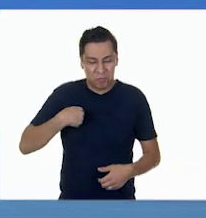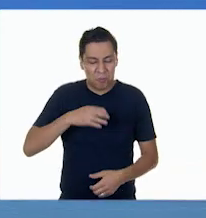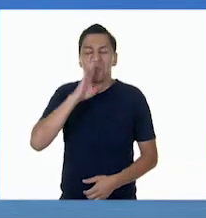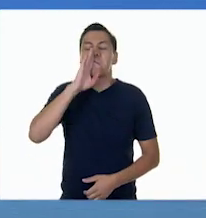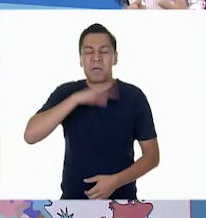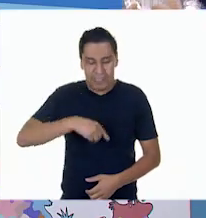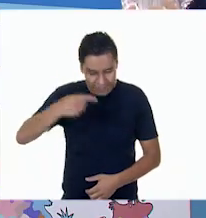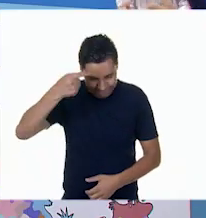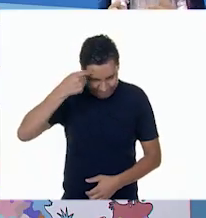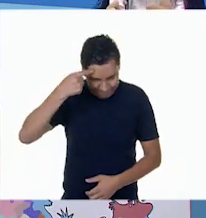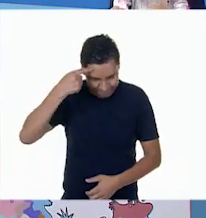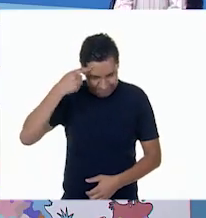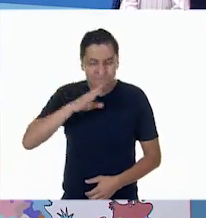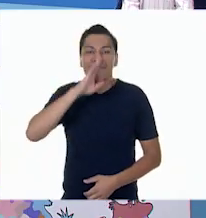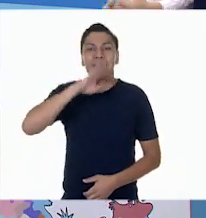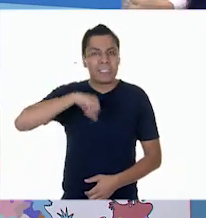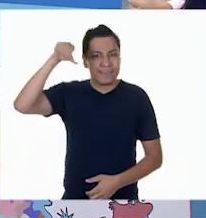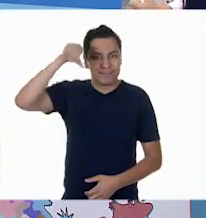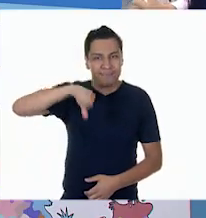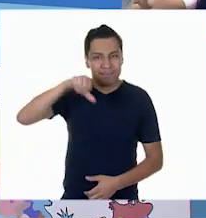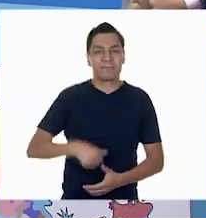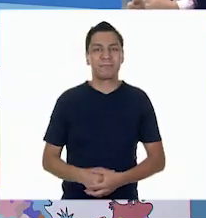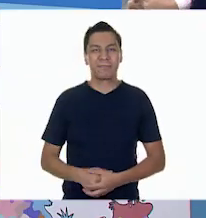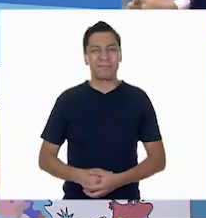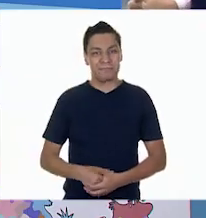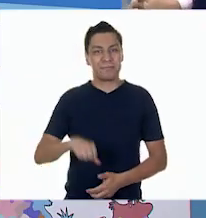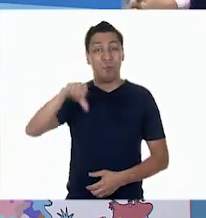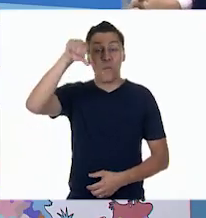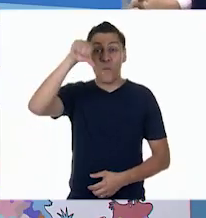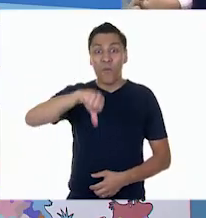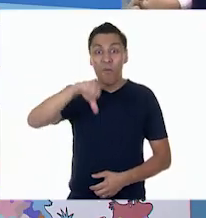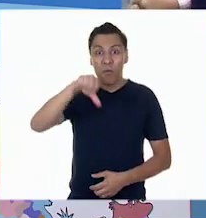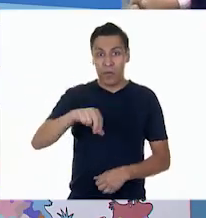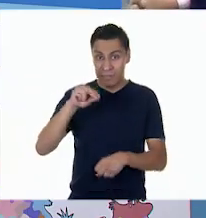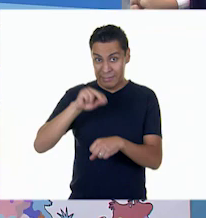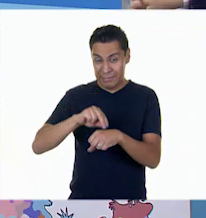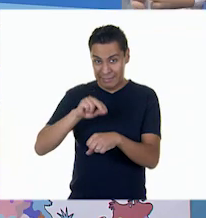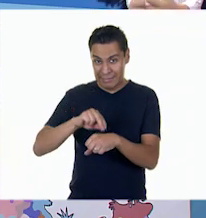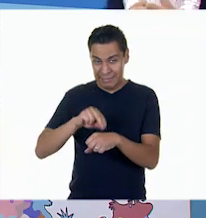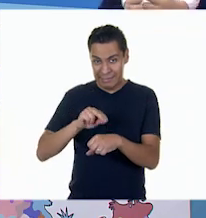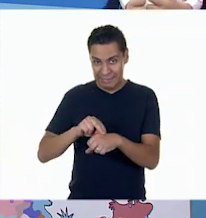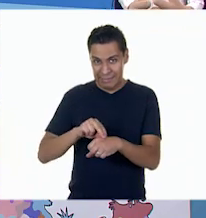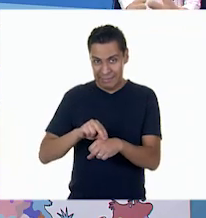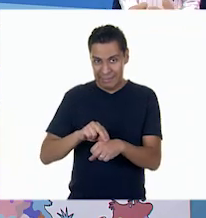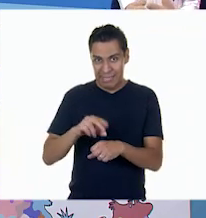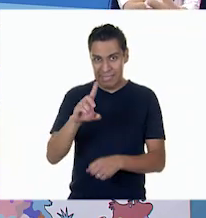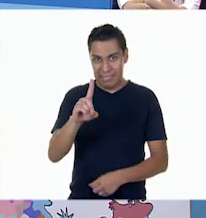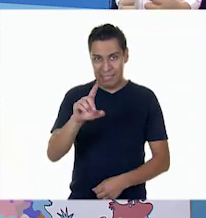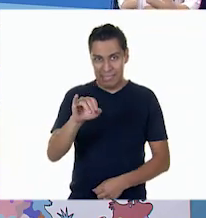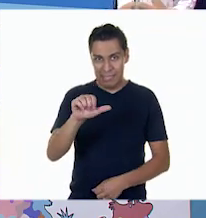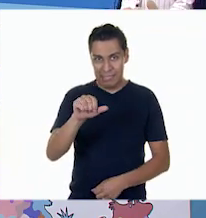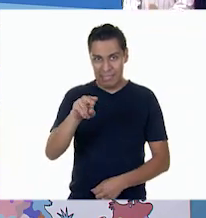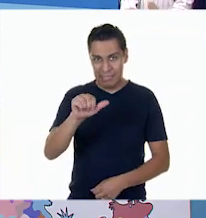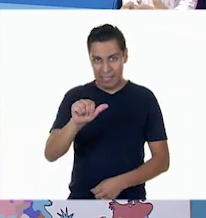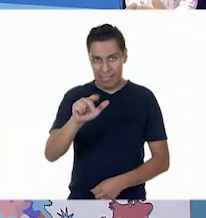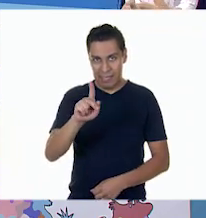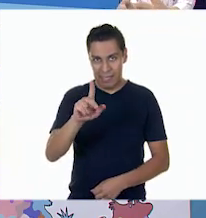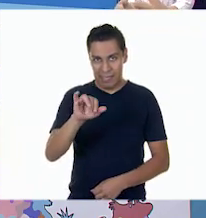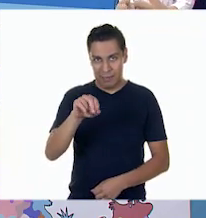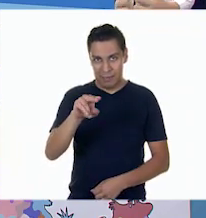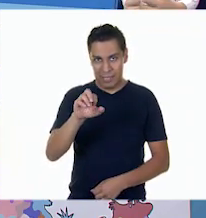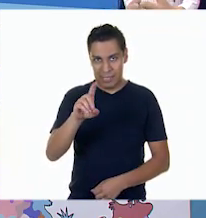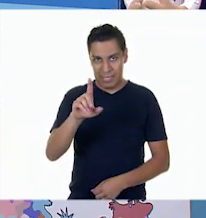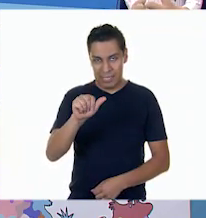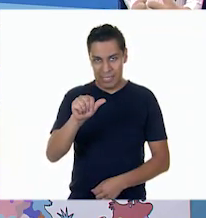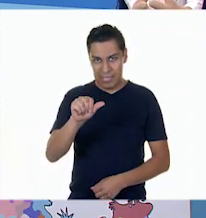pasa, Alejandra? Así es, Ale. Pero miren, el día de hoy, la médico cirujano Diana Pineda nos ha enviado un video para explicarnos